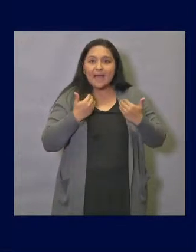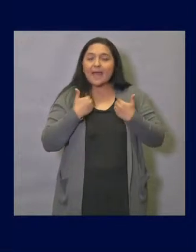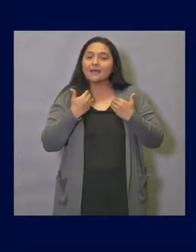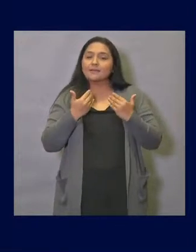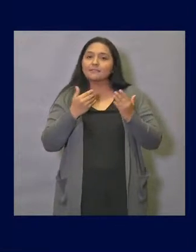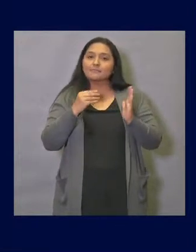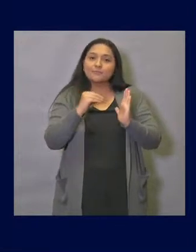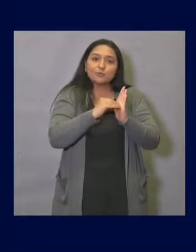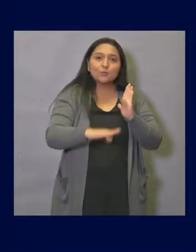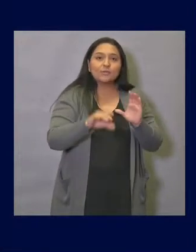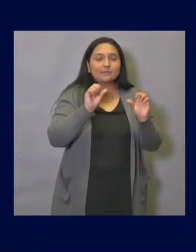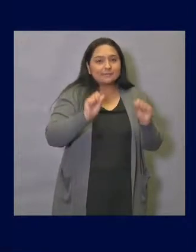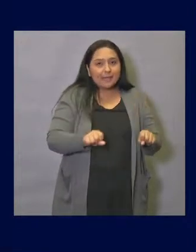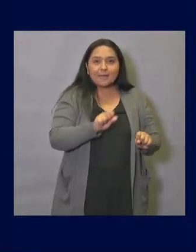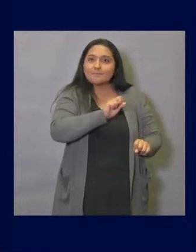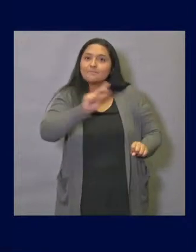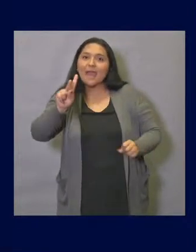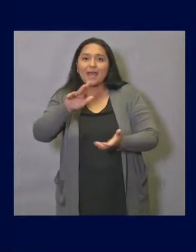para